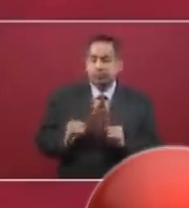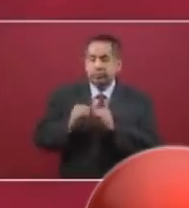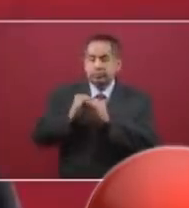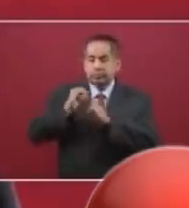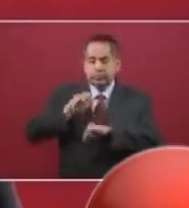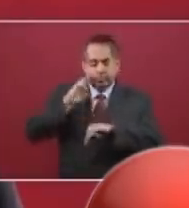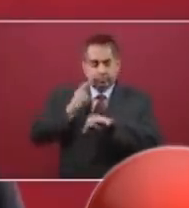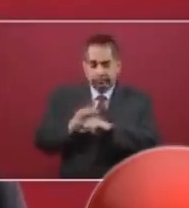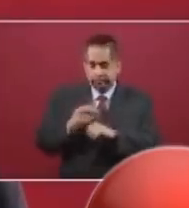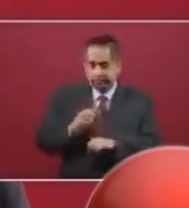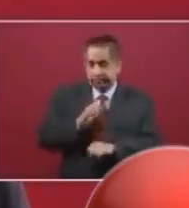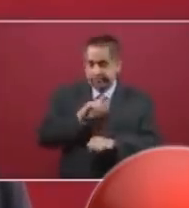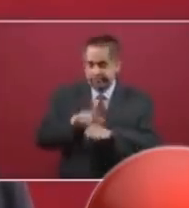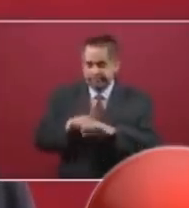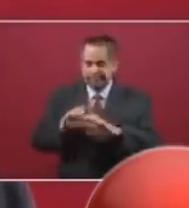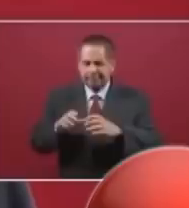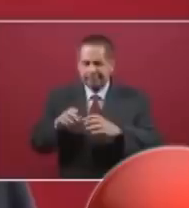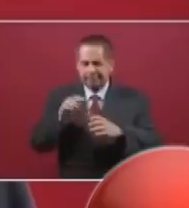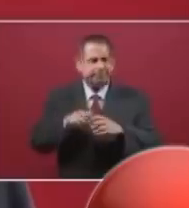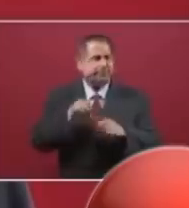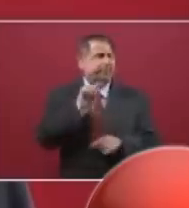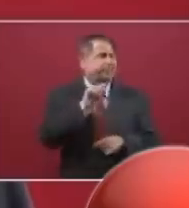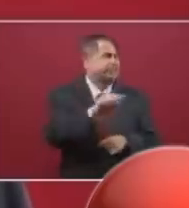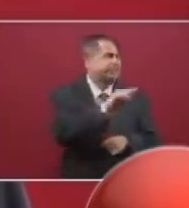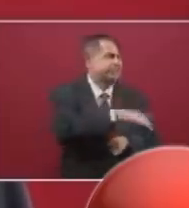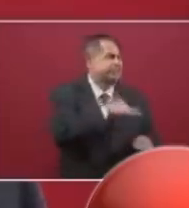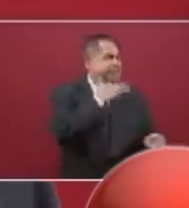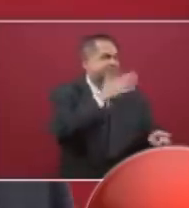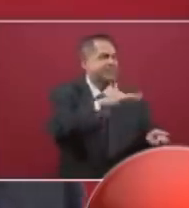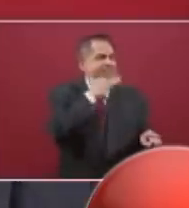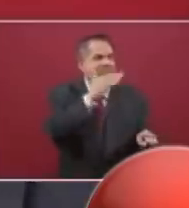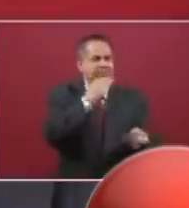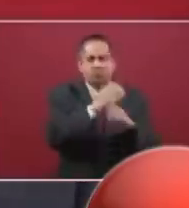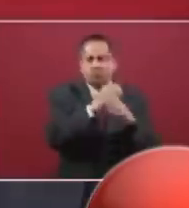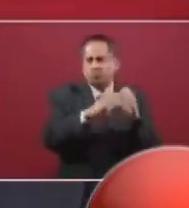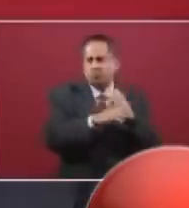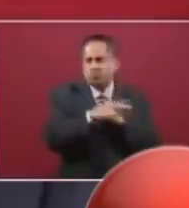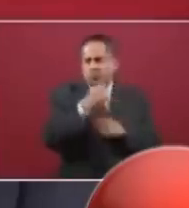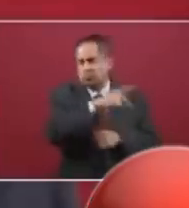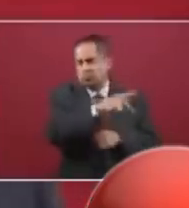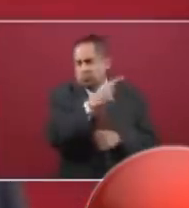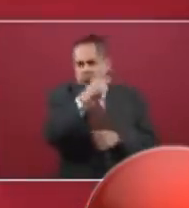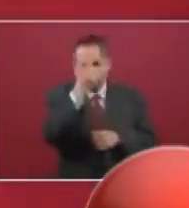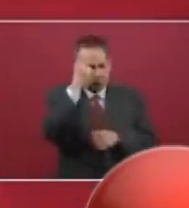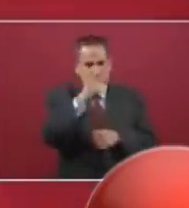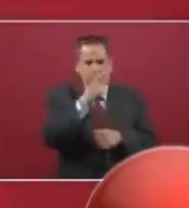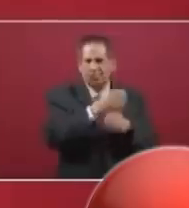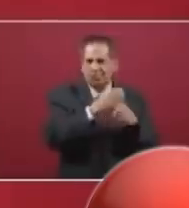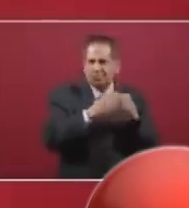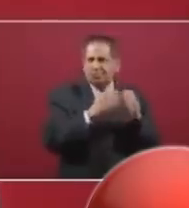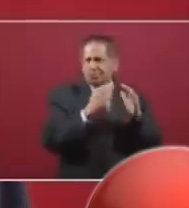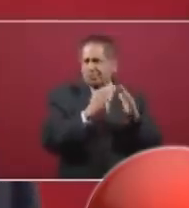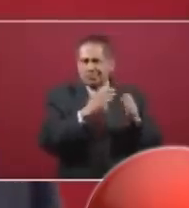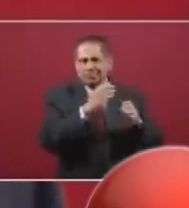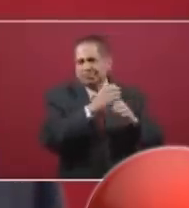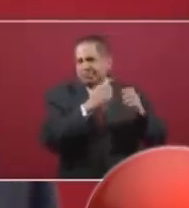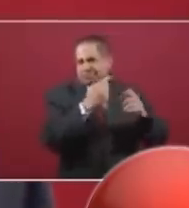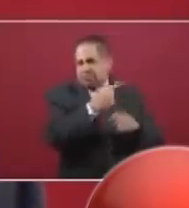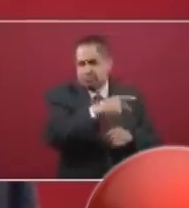institución especial para que todos los bienes de corruptos y